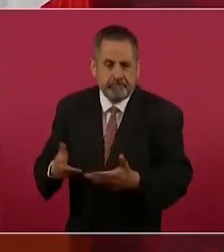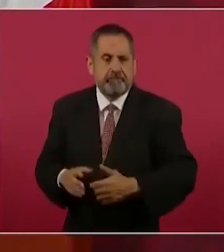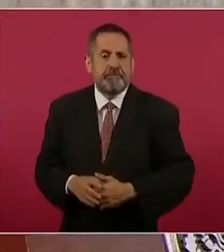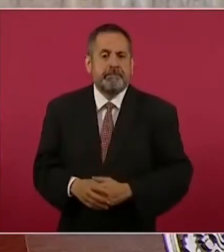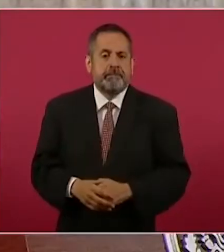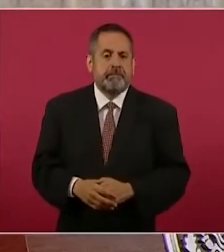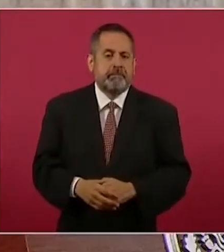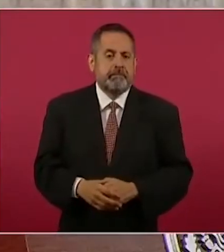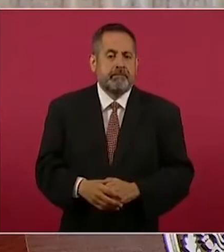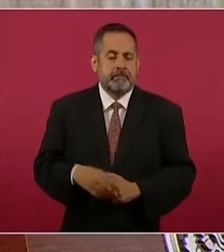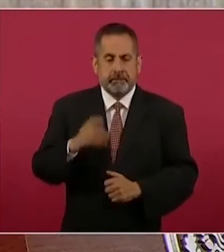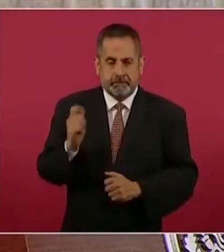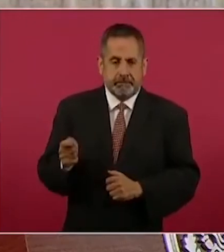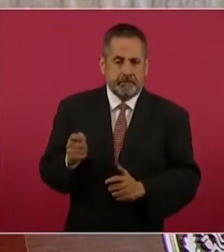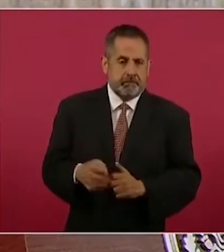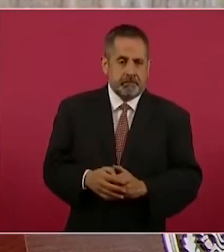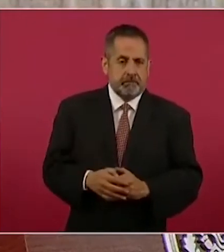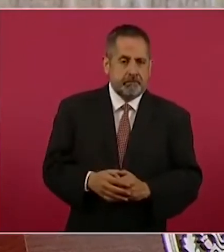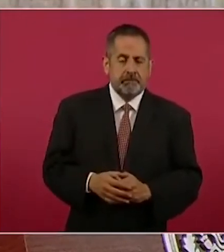y que se